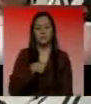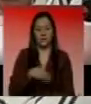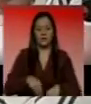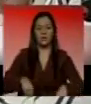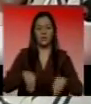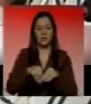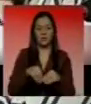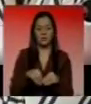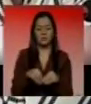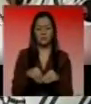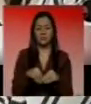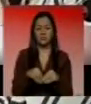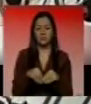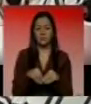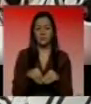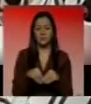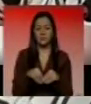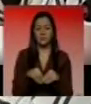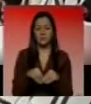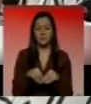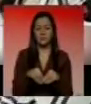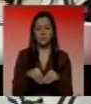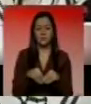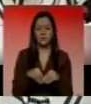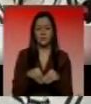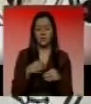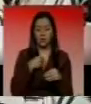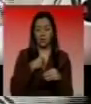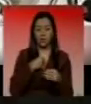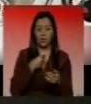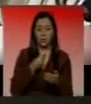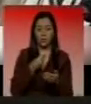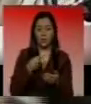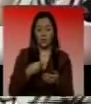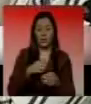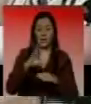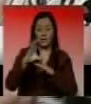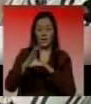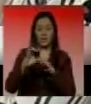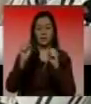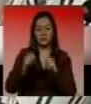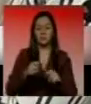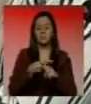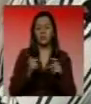no lo sé con la compra inicial pero ese pago